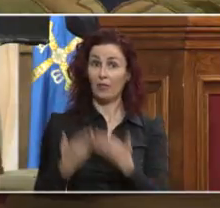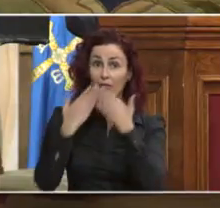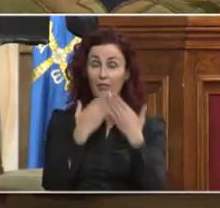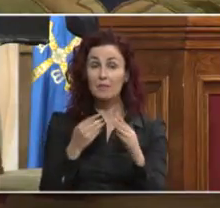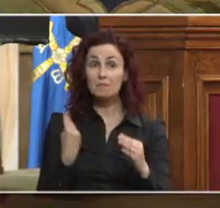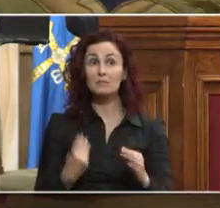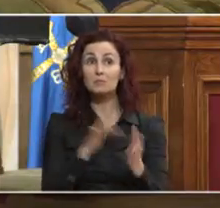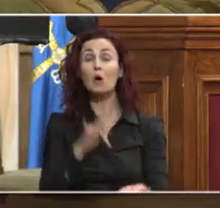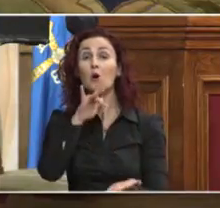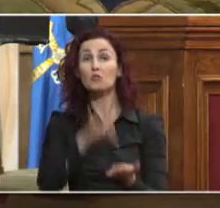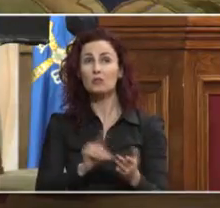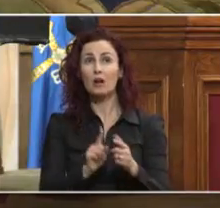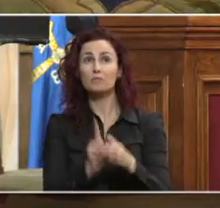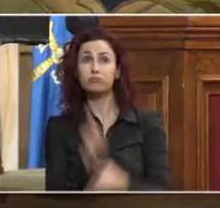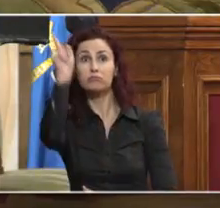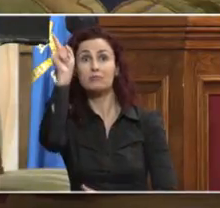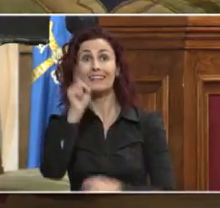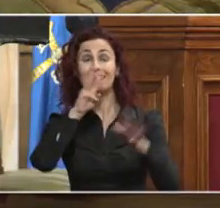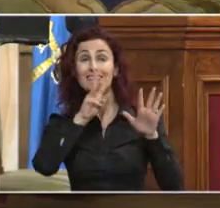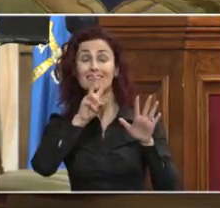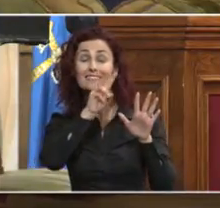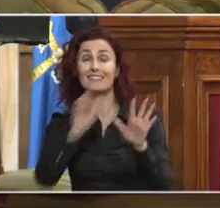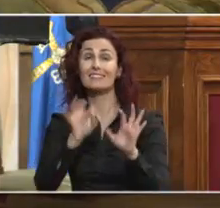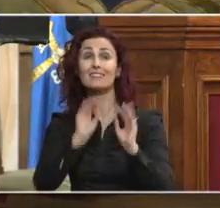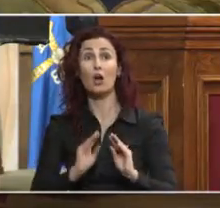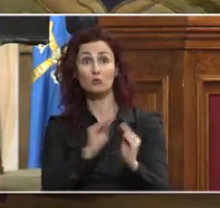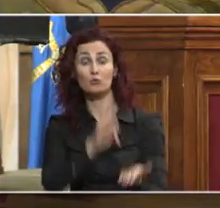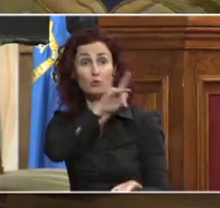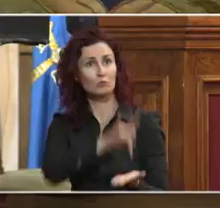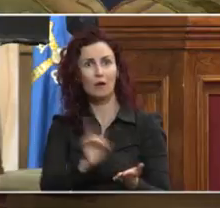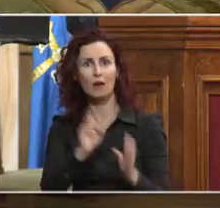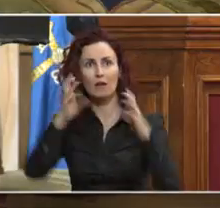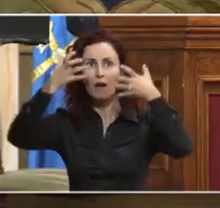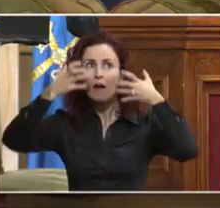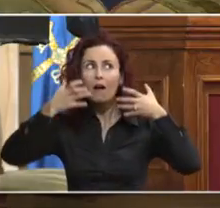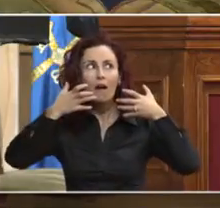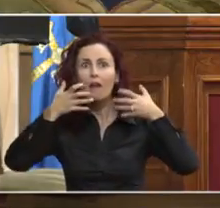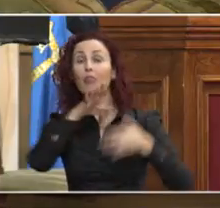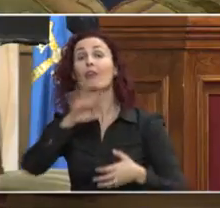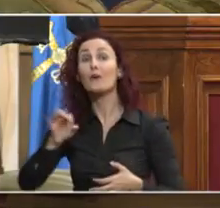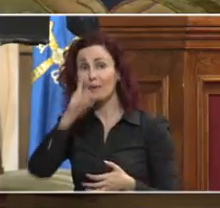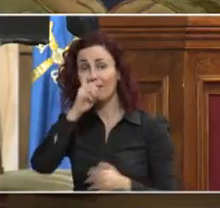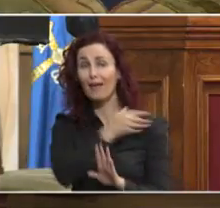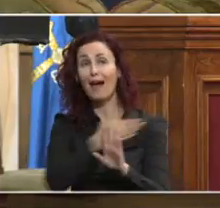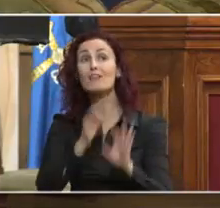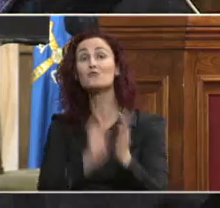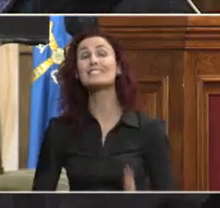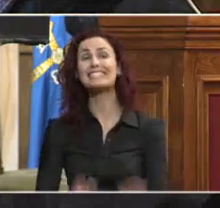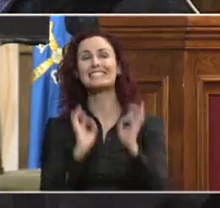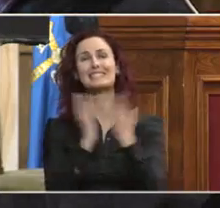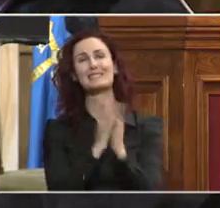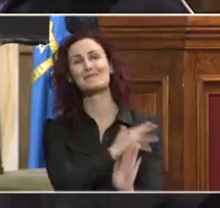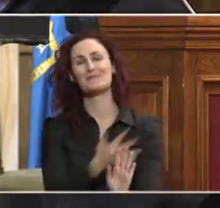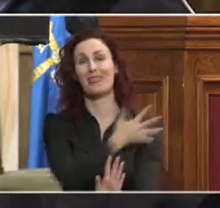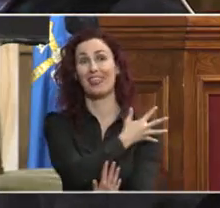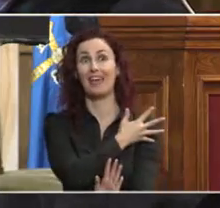el lanzamiento del Sputnik y los 60 años de carrera espacial, sino el lanzamiento de Les Litiers y sus 50 años de carrera especial. Tampoco